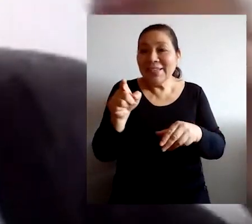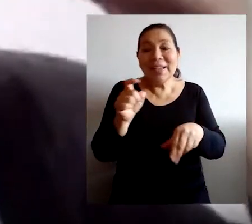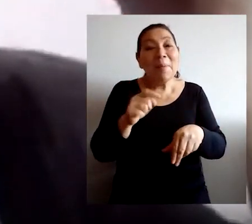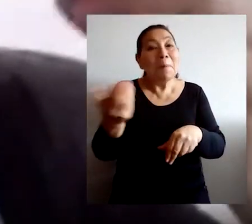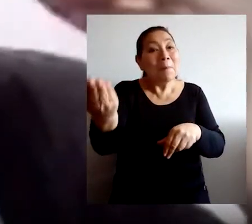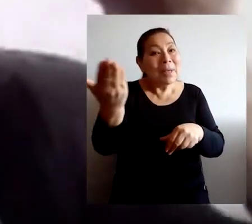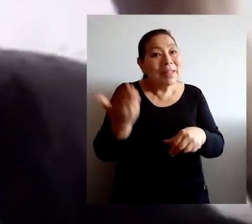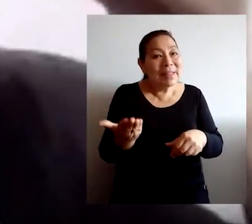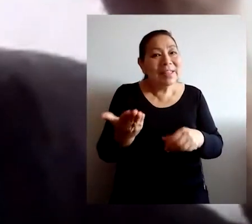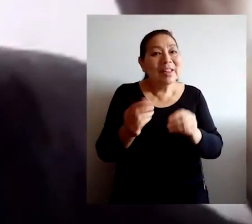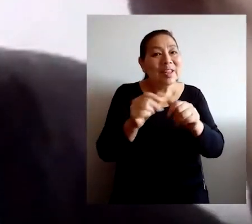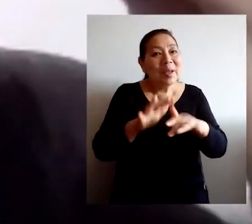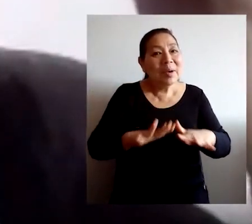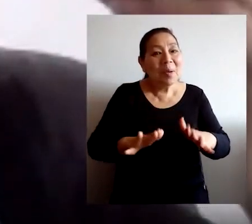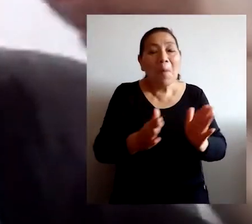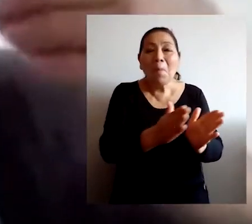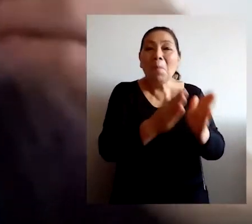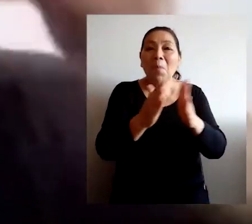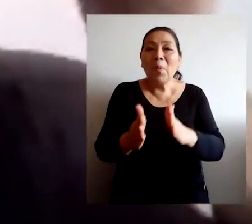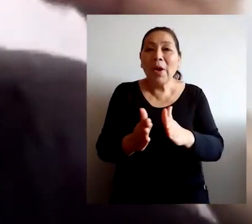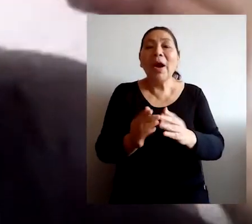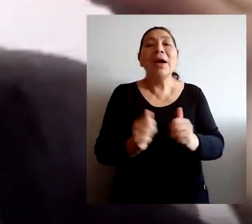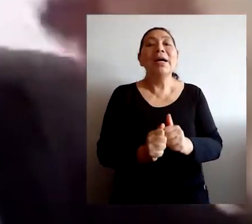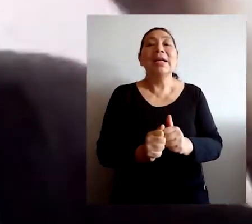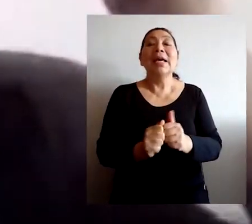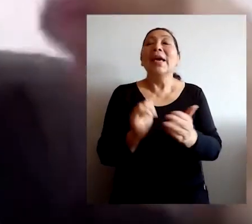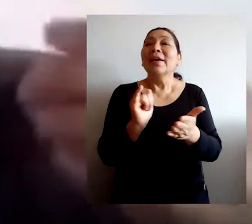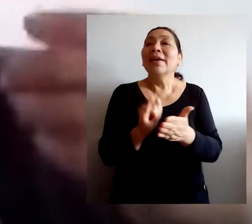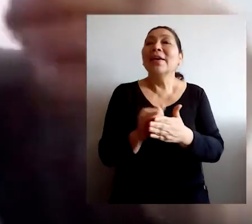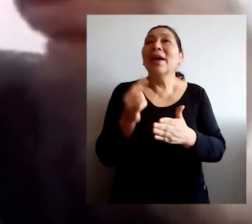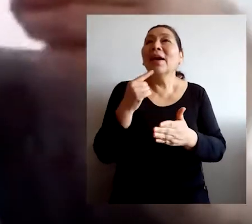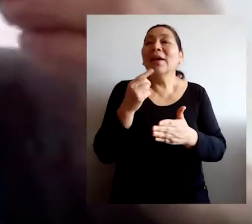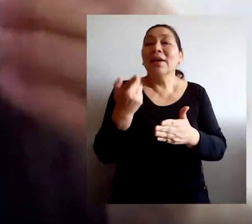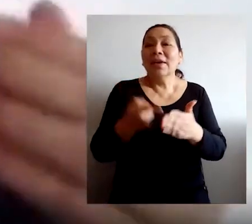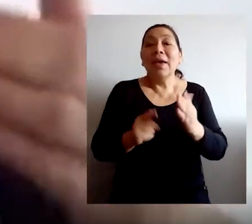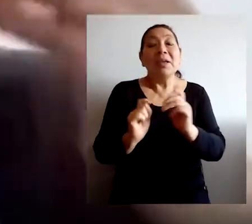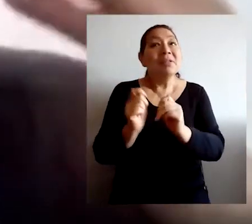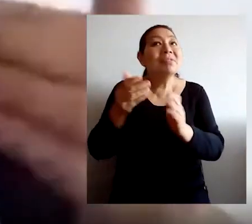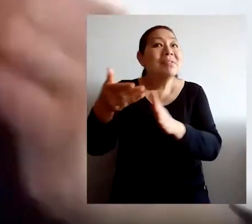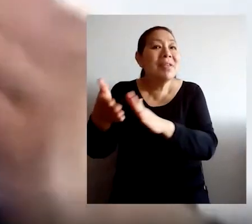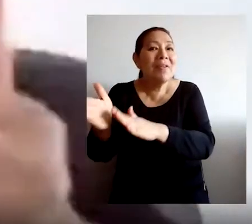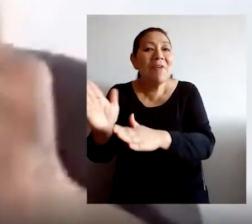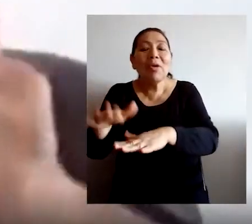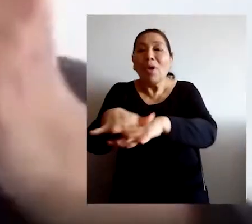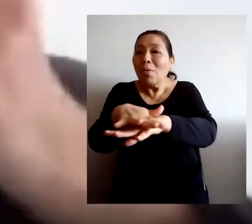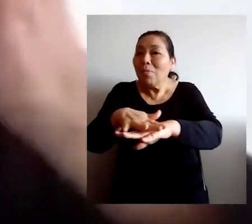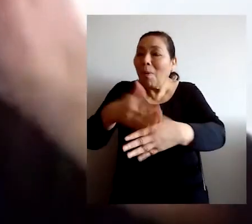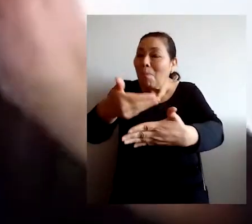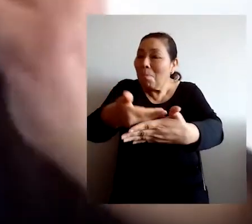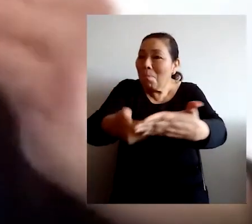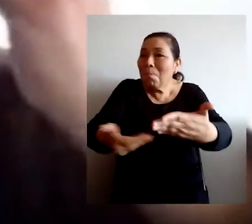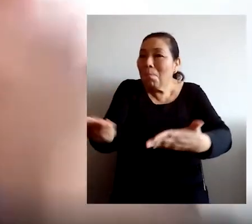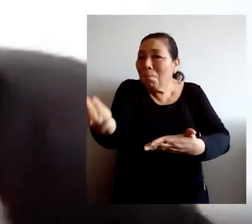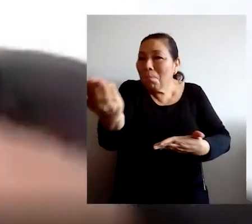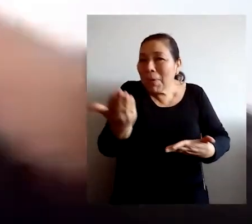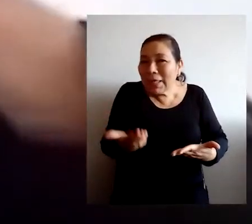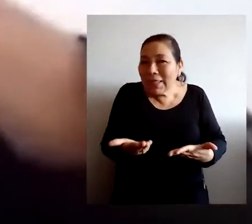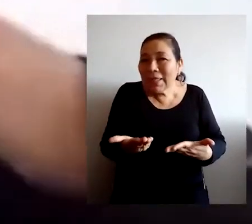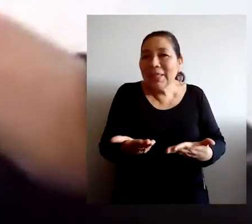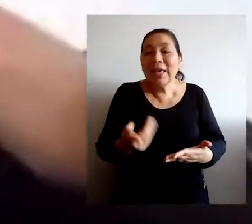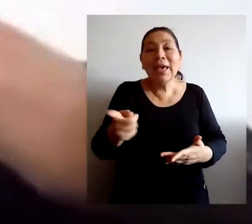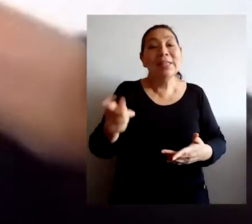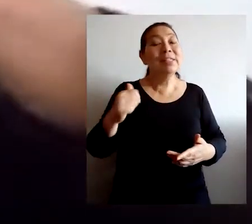el pedido, dado que esos terrenos habían pasado a expansión urbana, y que se vaya y tramite esos pedidos a